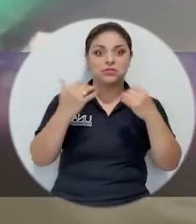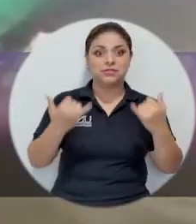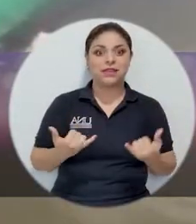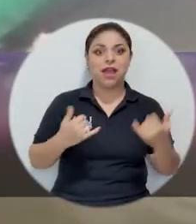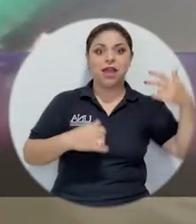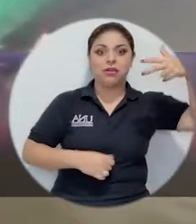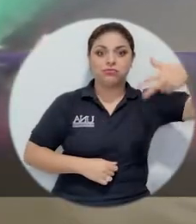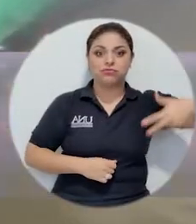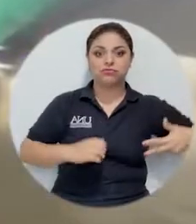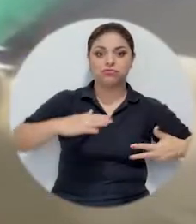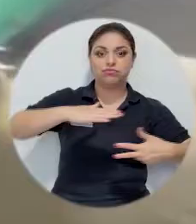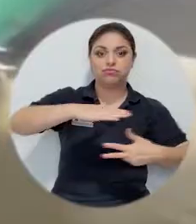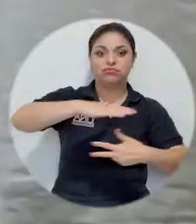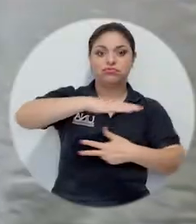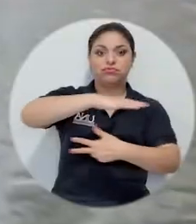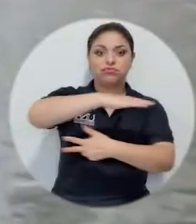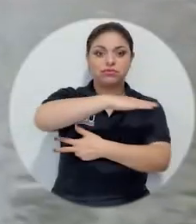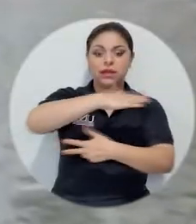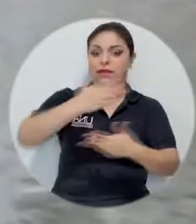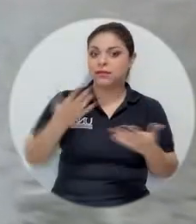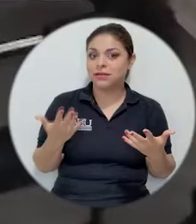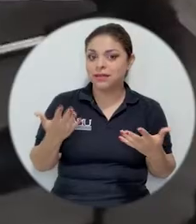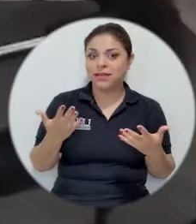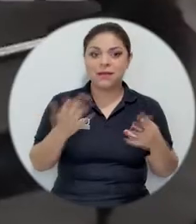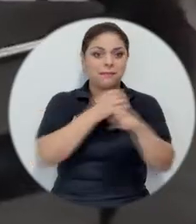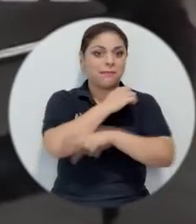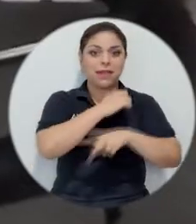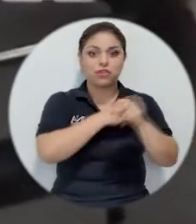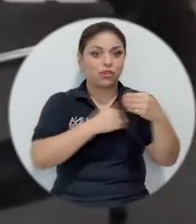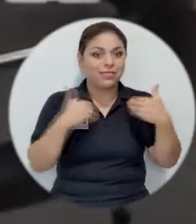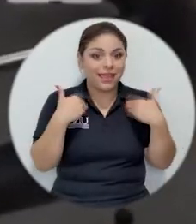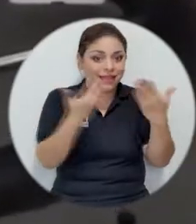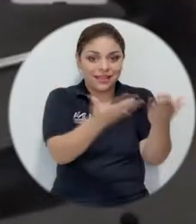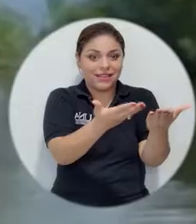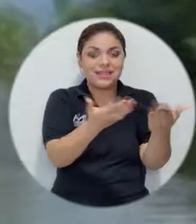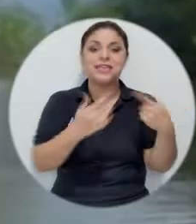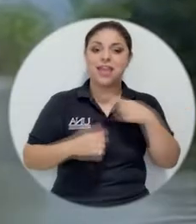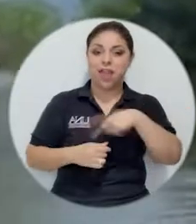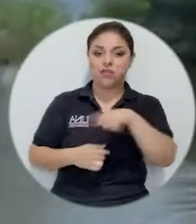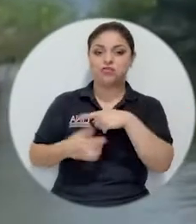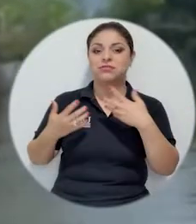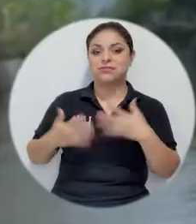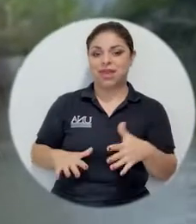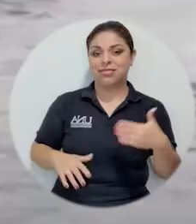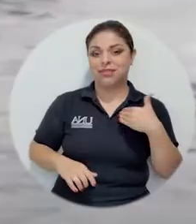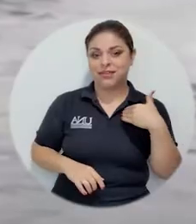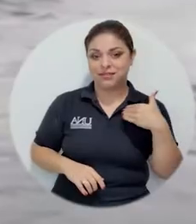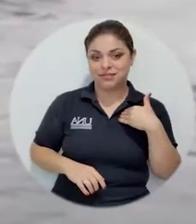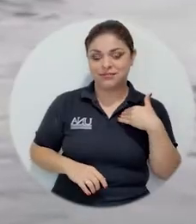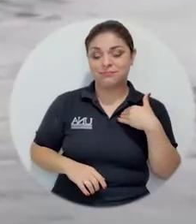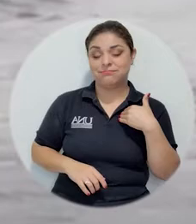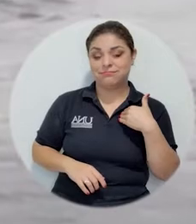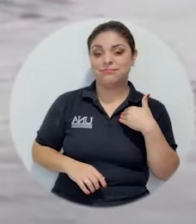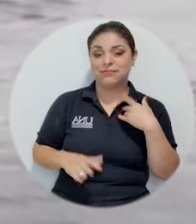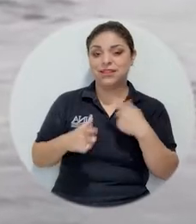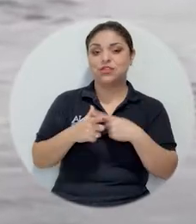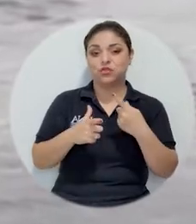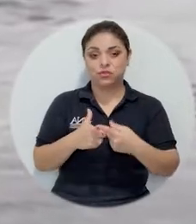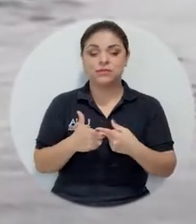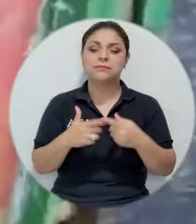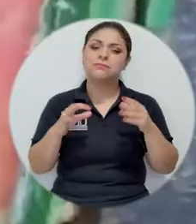o semisumergibles, sí, cuando los países no tienen una capacidad para ese tipo de elementos. Y por eso es muy importante que los